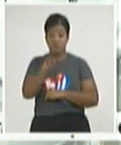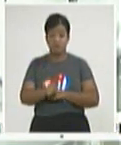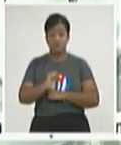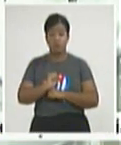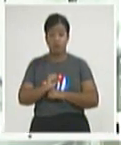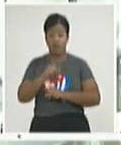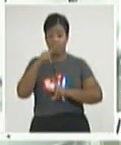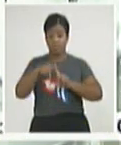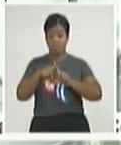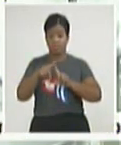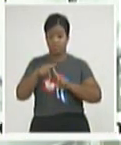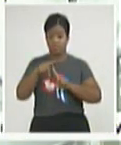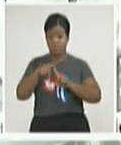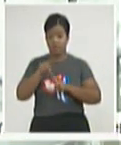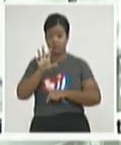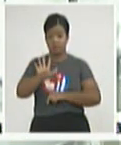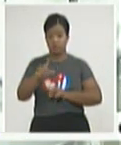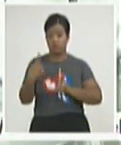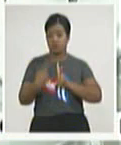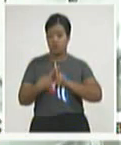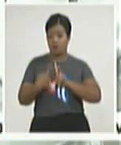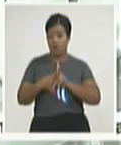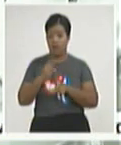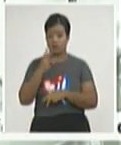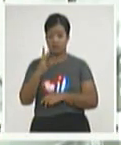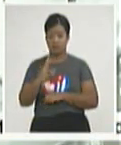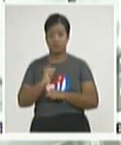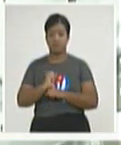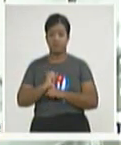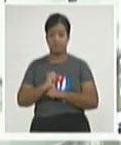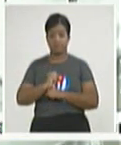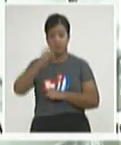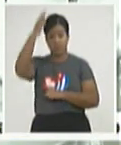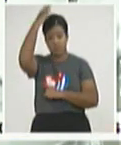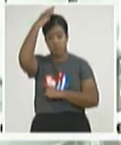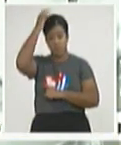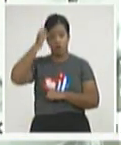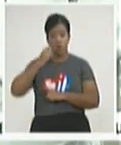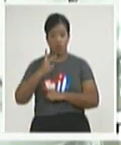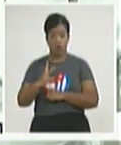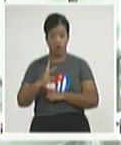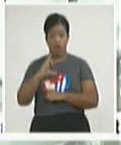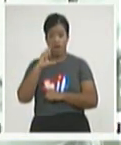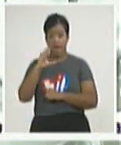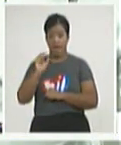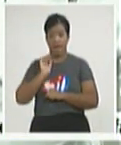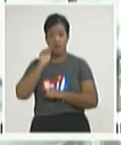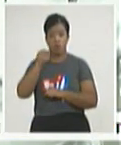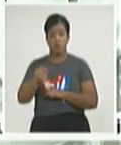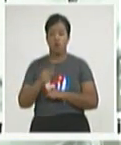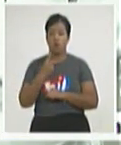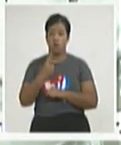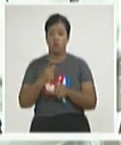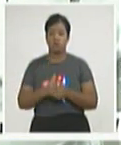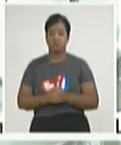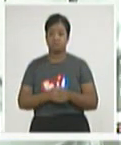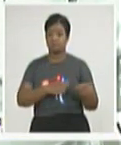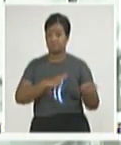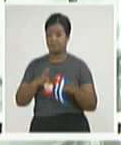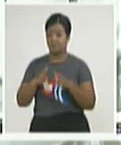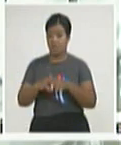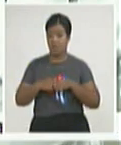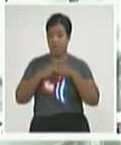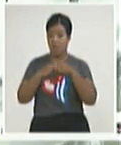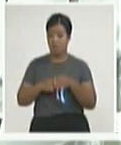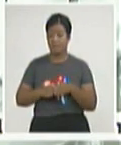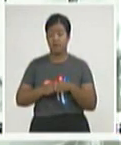Trinidad 5, de Yaguajay 3, de Taguasco 2 y de Cabaiguán 1. En la provincia de Granma, las 9 personas